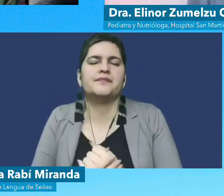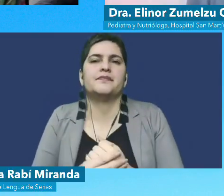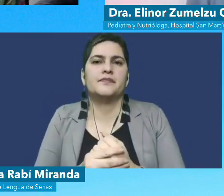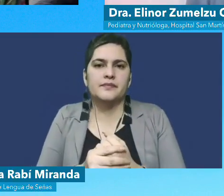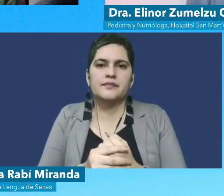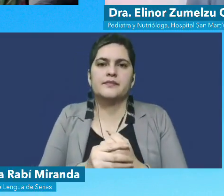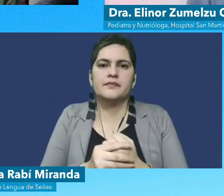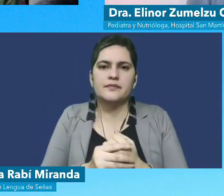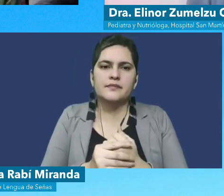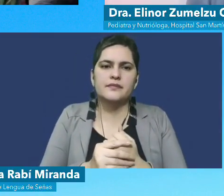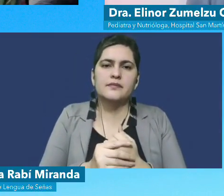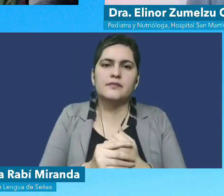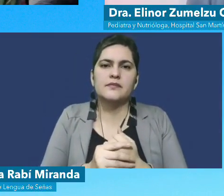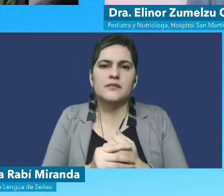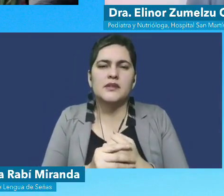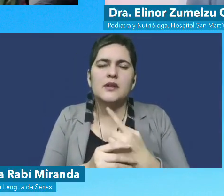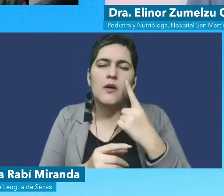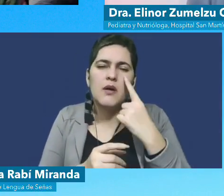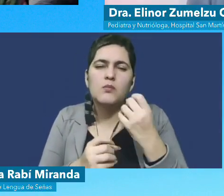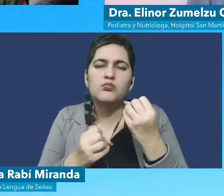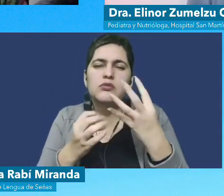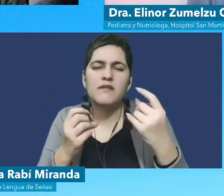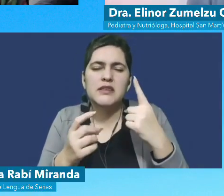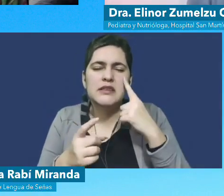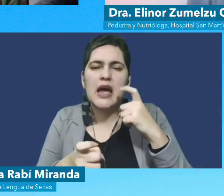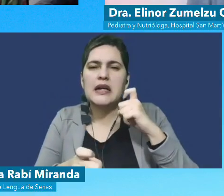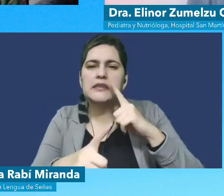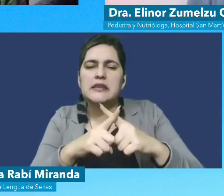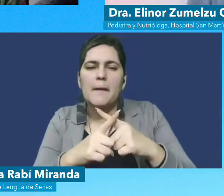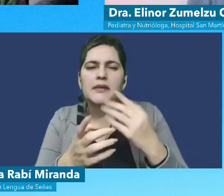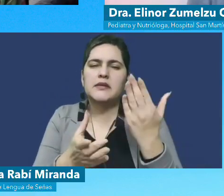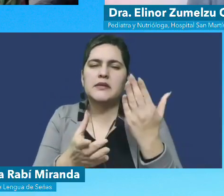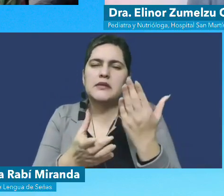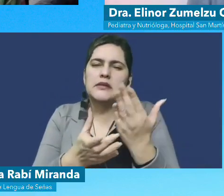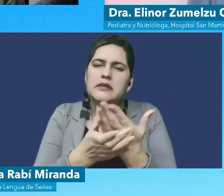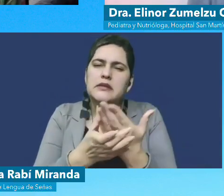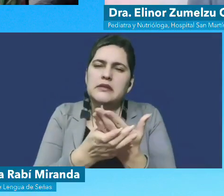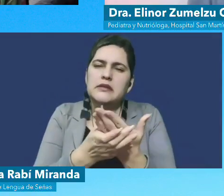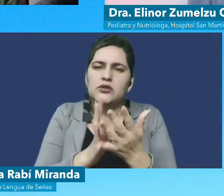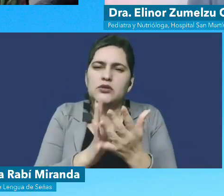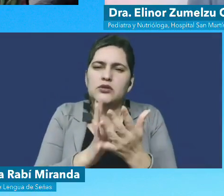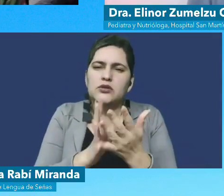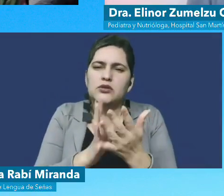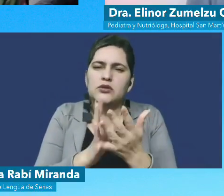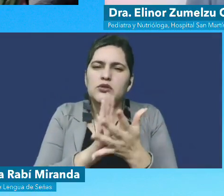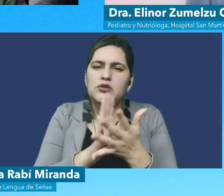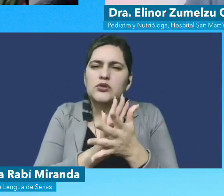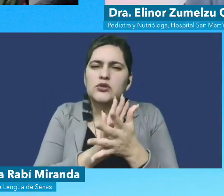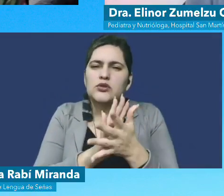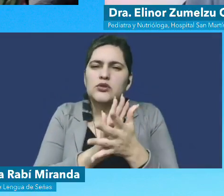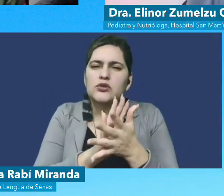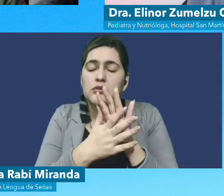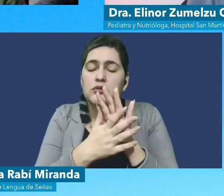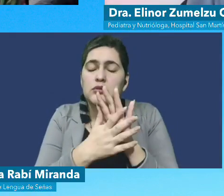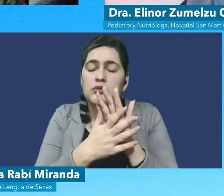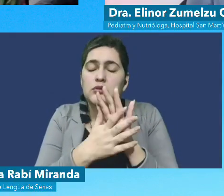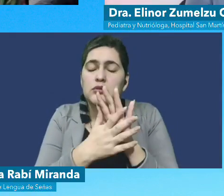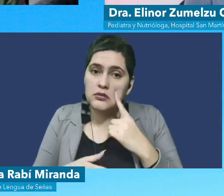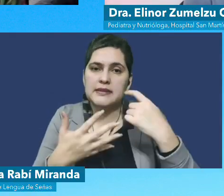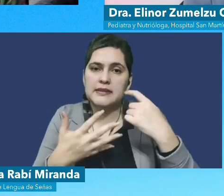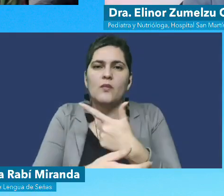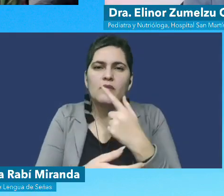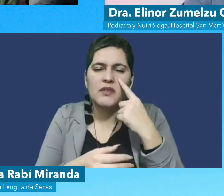uno le pide exámenes y pide certificar, la enfermedad celíaca se certifica solo con la biopsia intestinal. En los casos